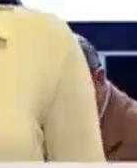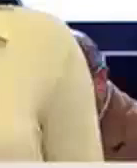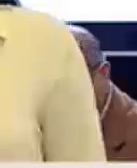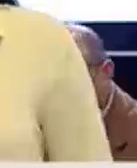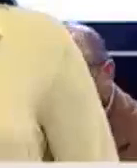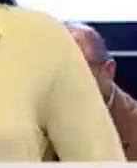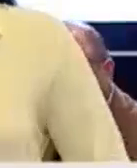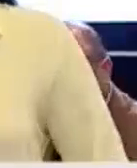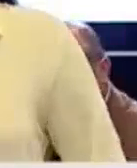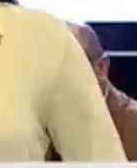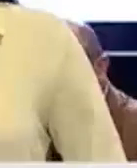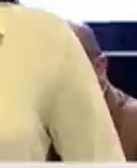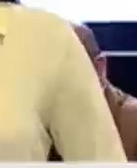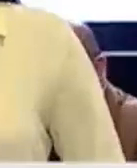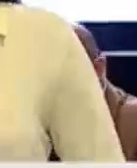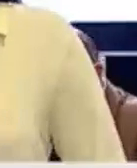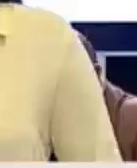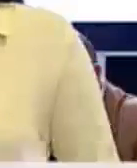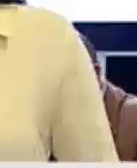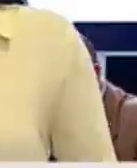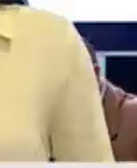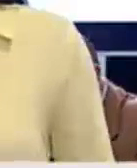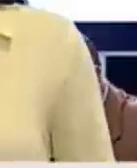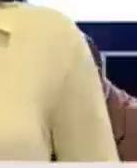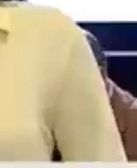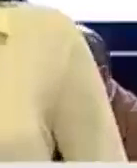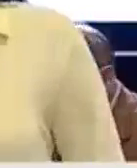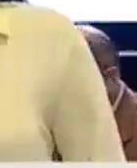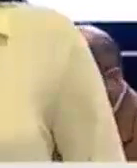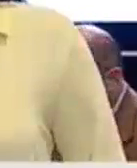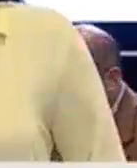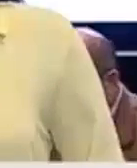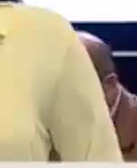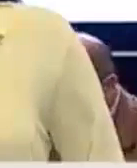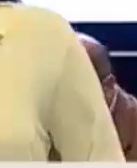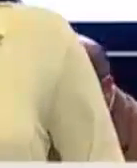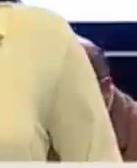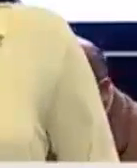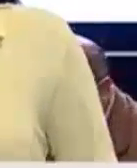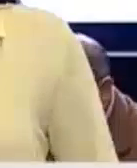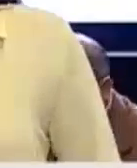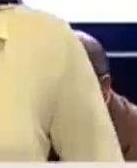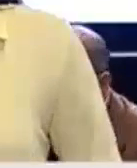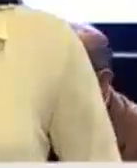dé seguimiento a nuestra programación y se quede bien enterado de cuál es la actividad